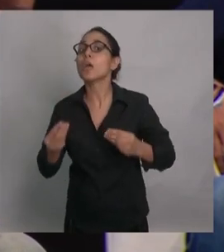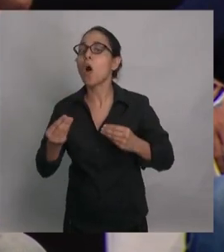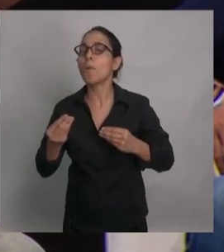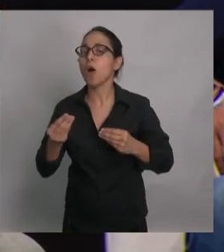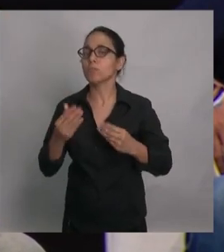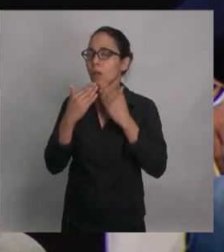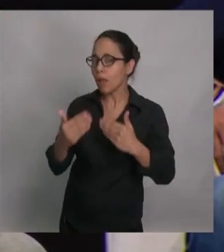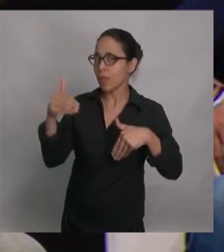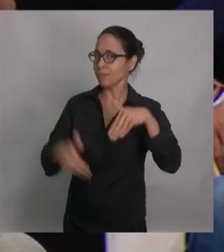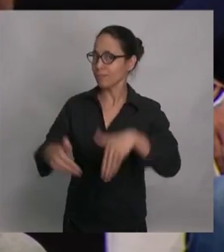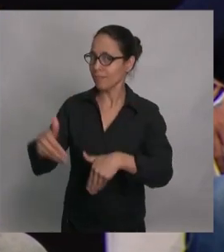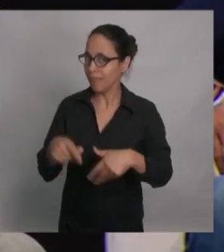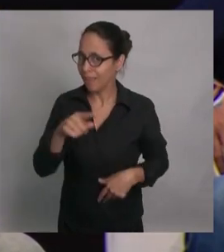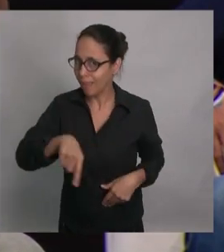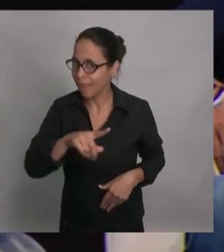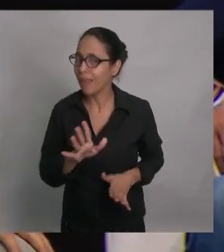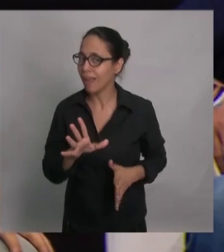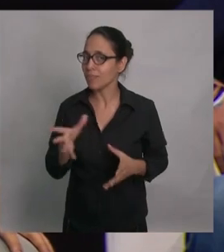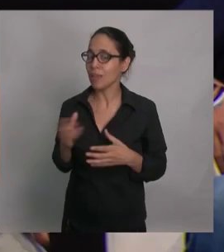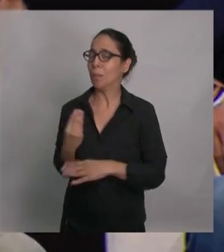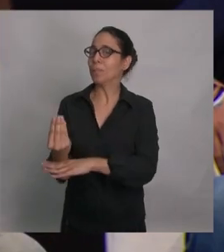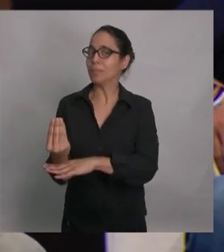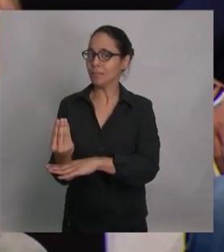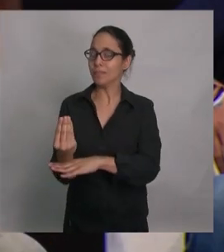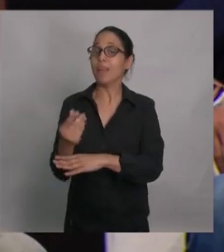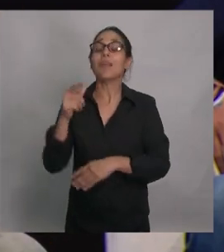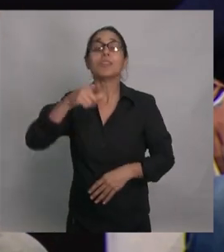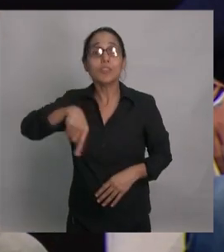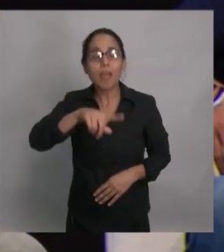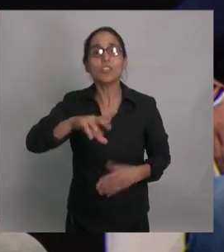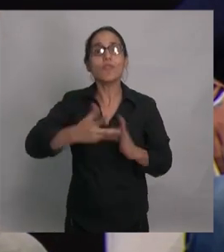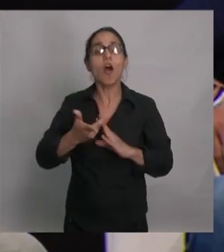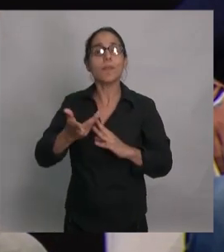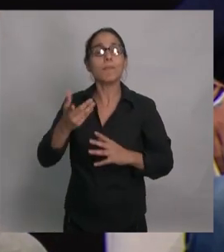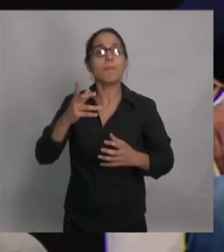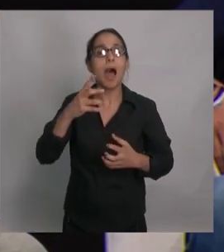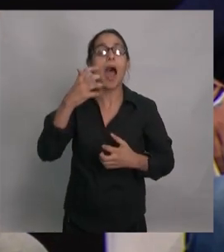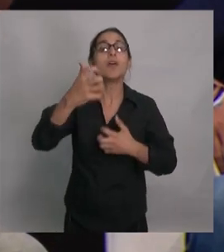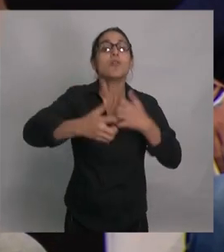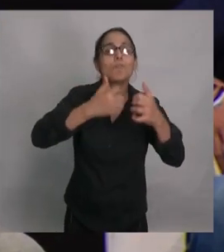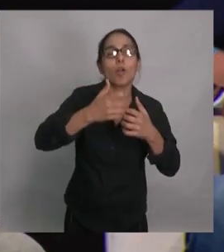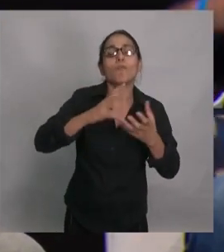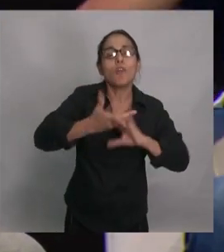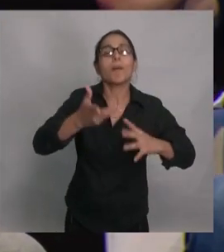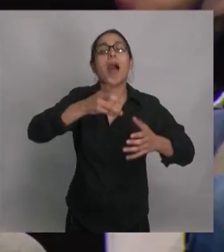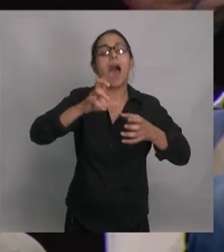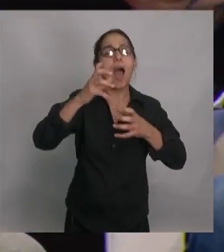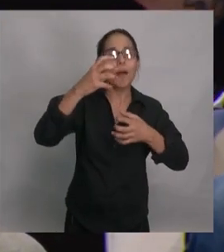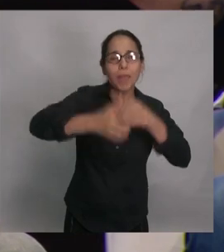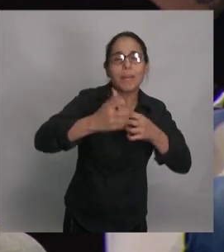tenido de enfrentar a través del monopolio sobre los medios tradicionales de comunicación